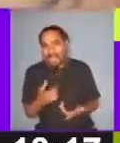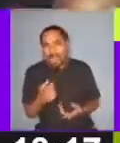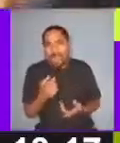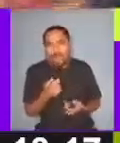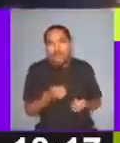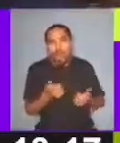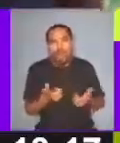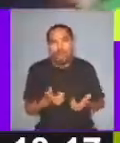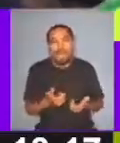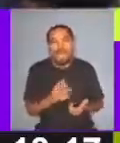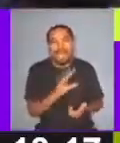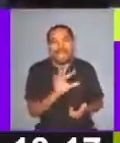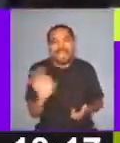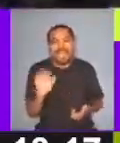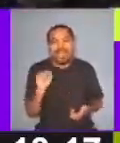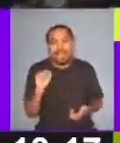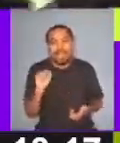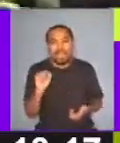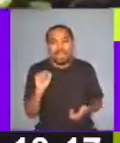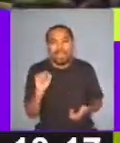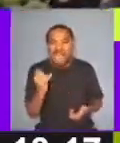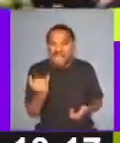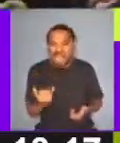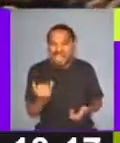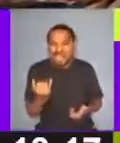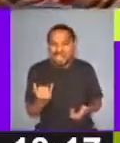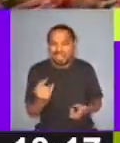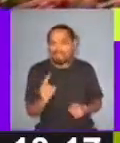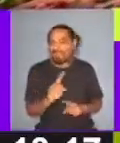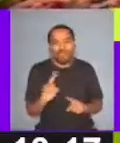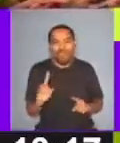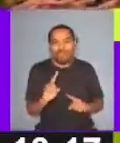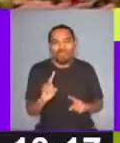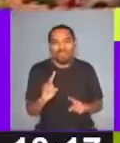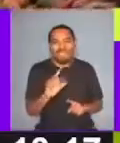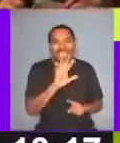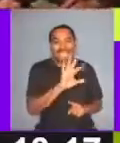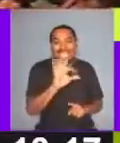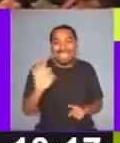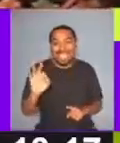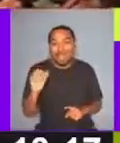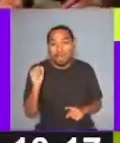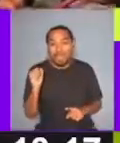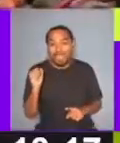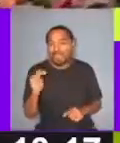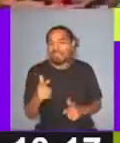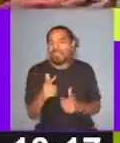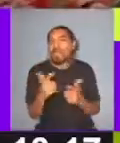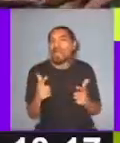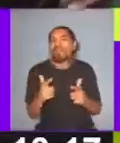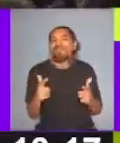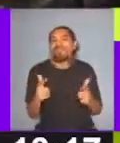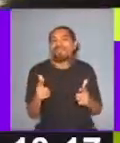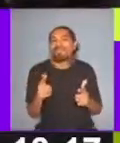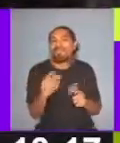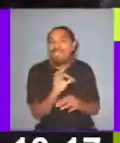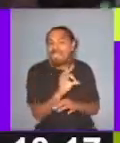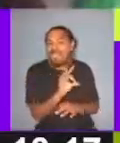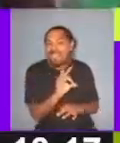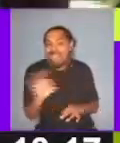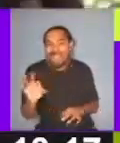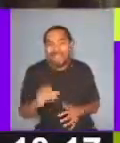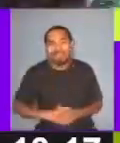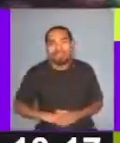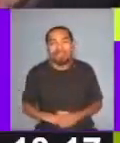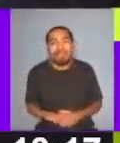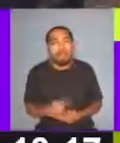hay no no a 500 no hay nada el kilo por ejemplo la fruta estaba promediando los 1000 pesos para arriba arriba de 1000 arriba